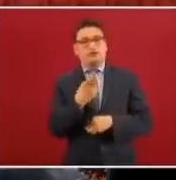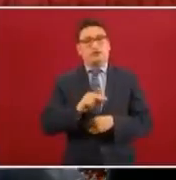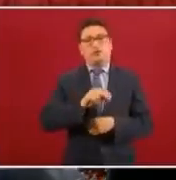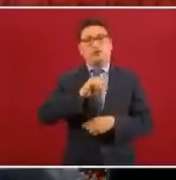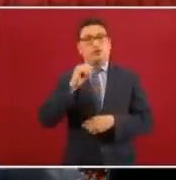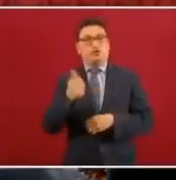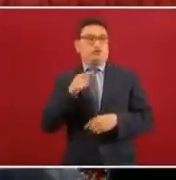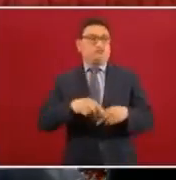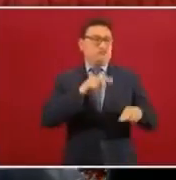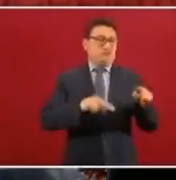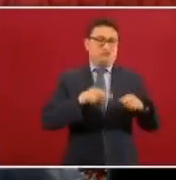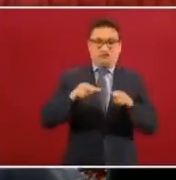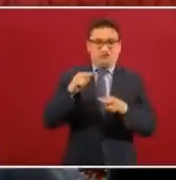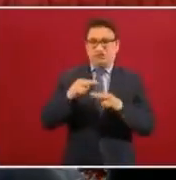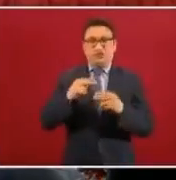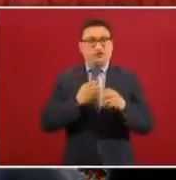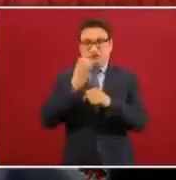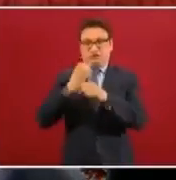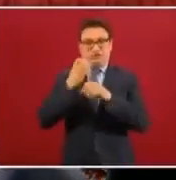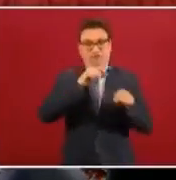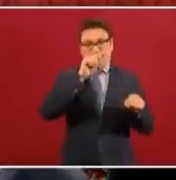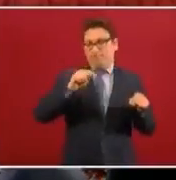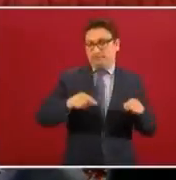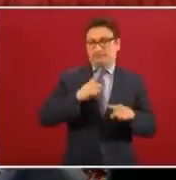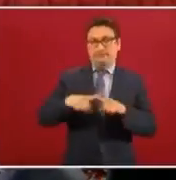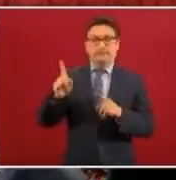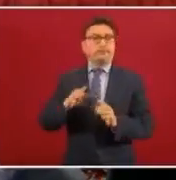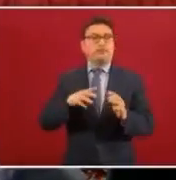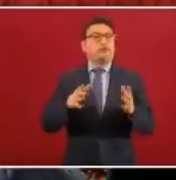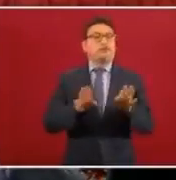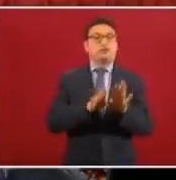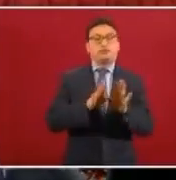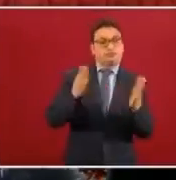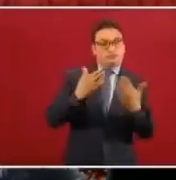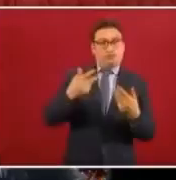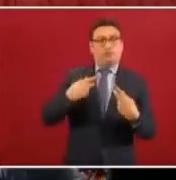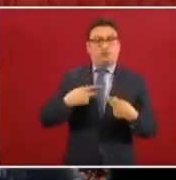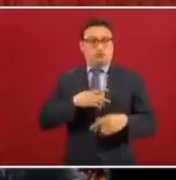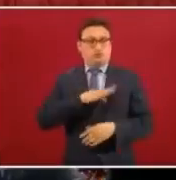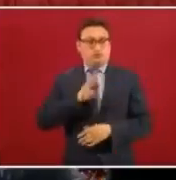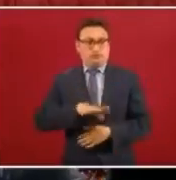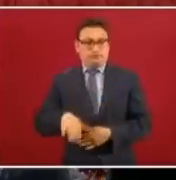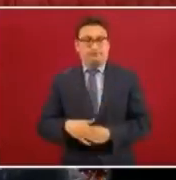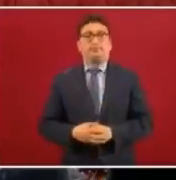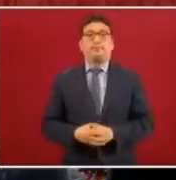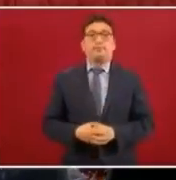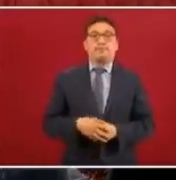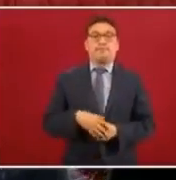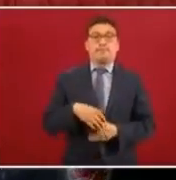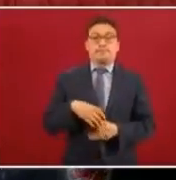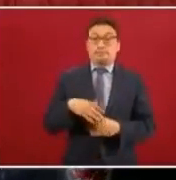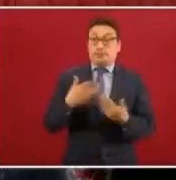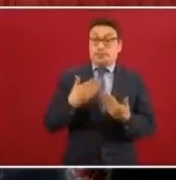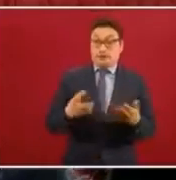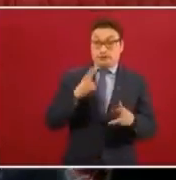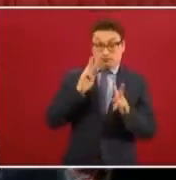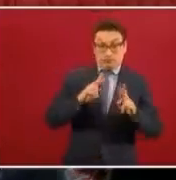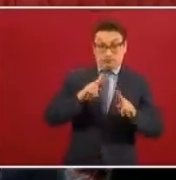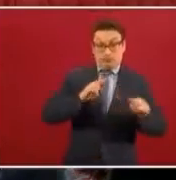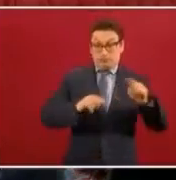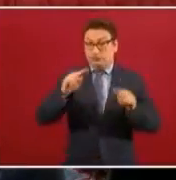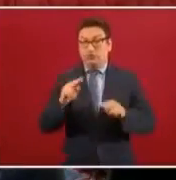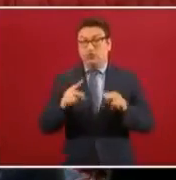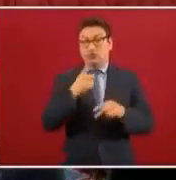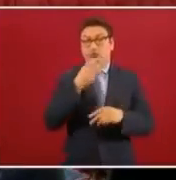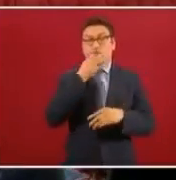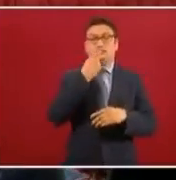usted esté simplemente por entidad federativa cómo está la letalidad lo que vemos ahorita lo pongo en un minuto